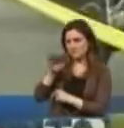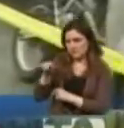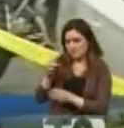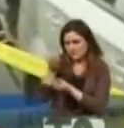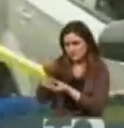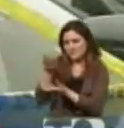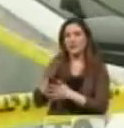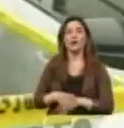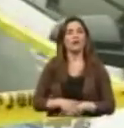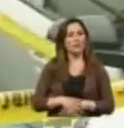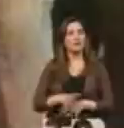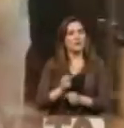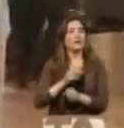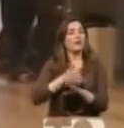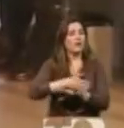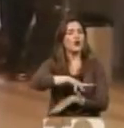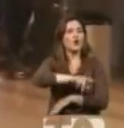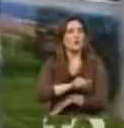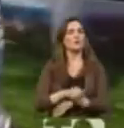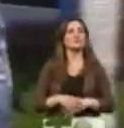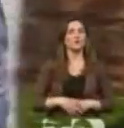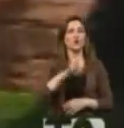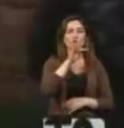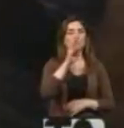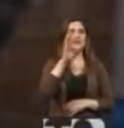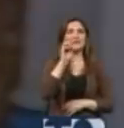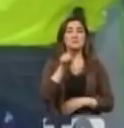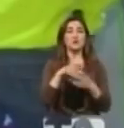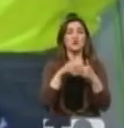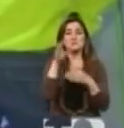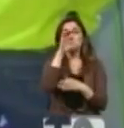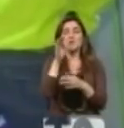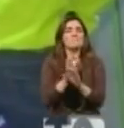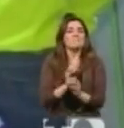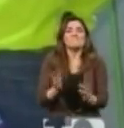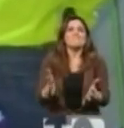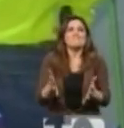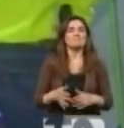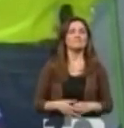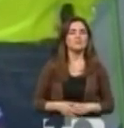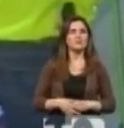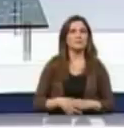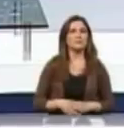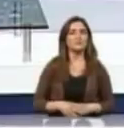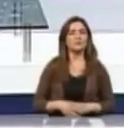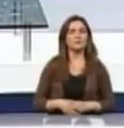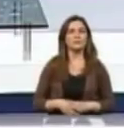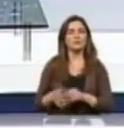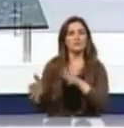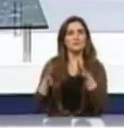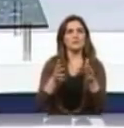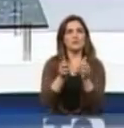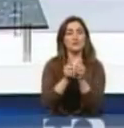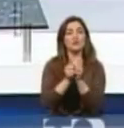Los 860 mil dólares de los 2 robos no aparecen. Paul Tutibén, 24 horas. En la